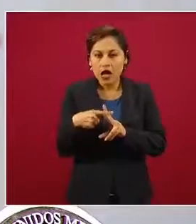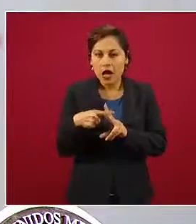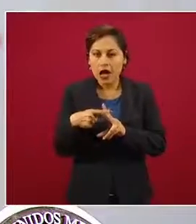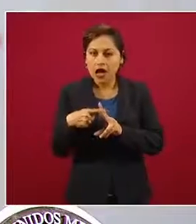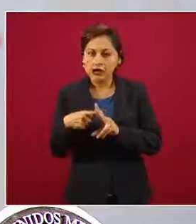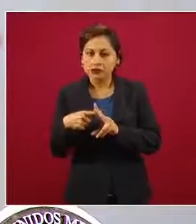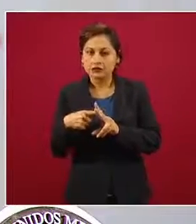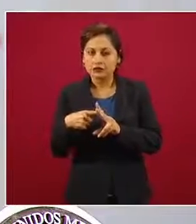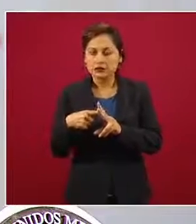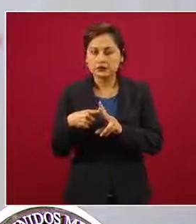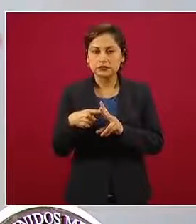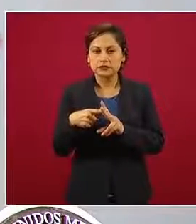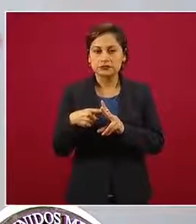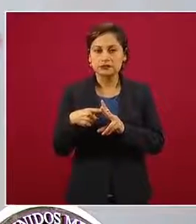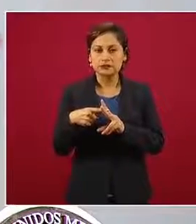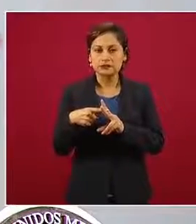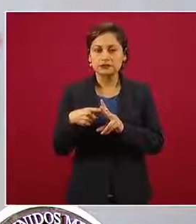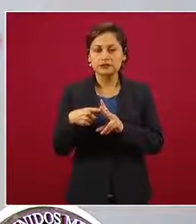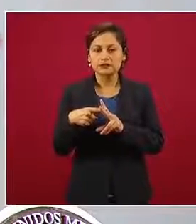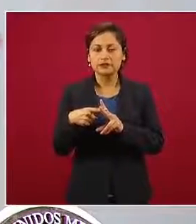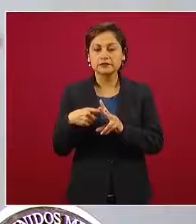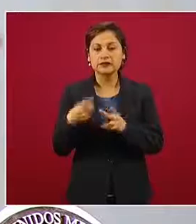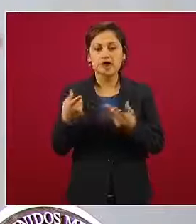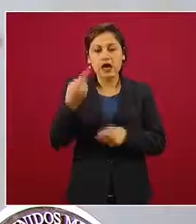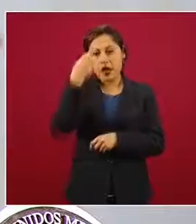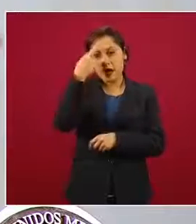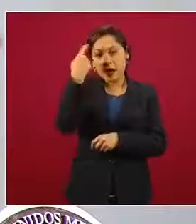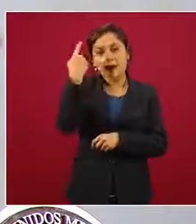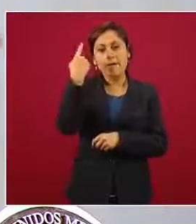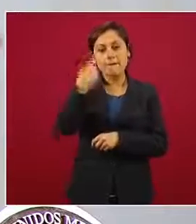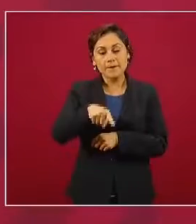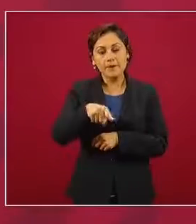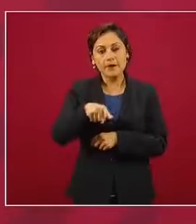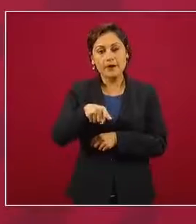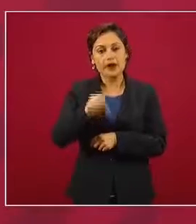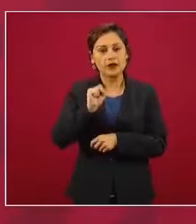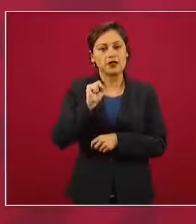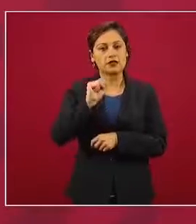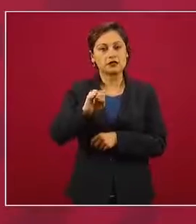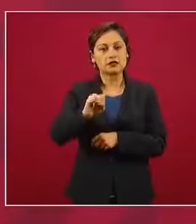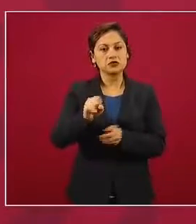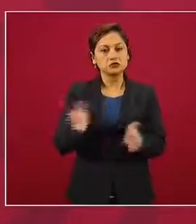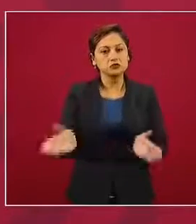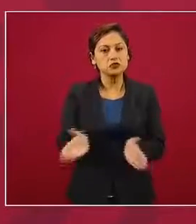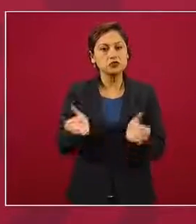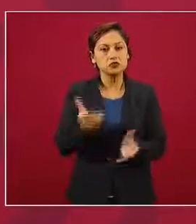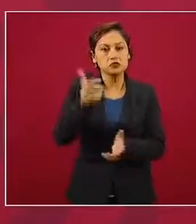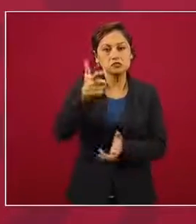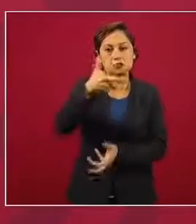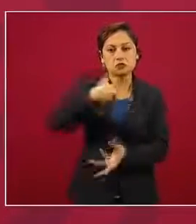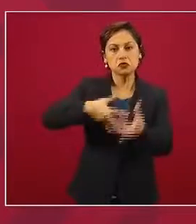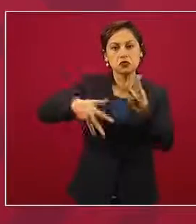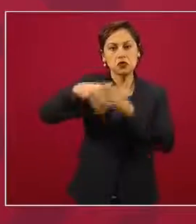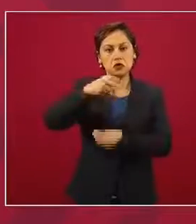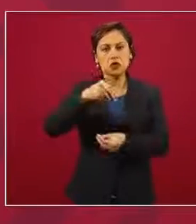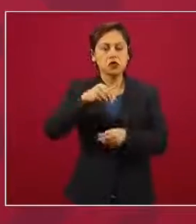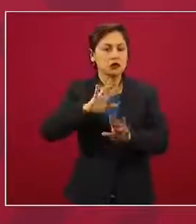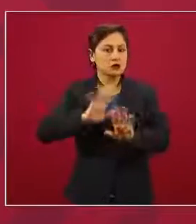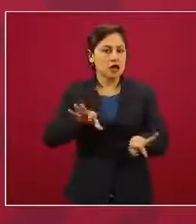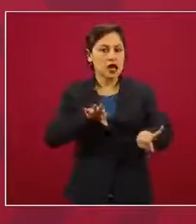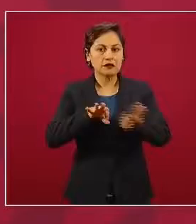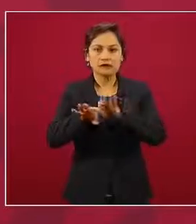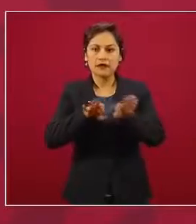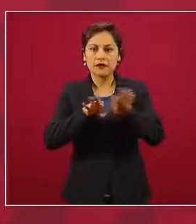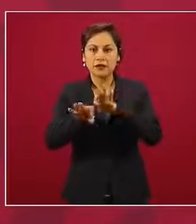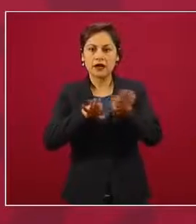la aspiración de lograr reactivar la economía, el bienestar social, la generación de riqueza, sobre